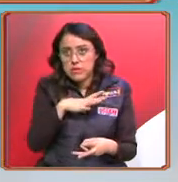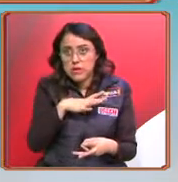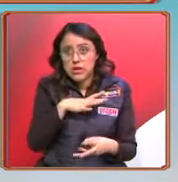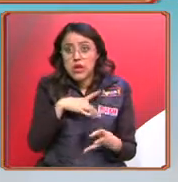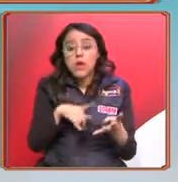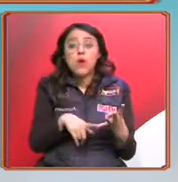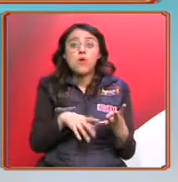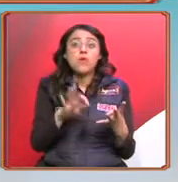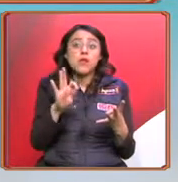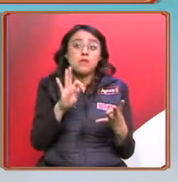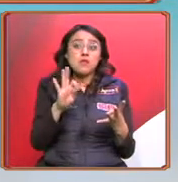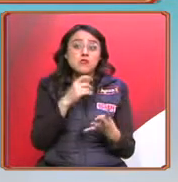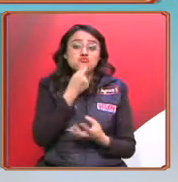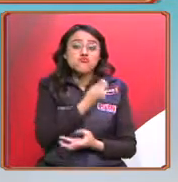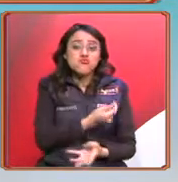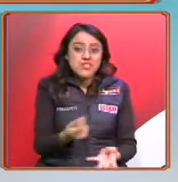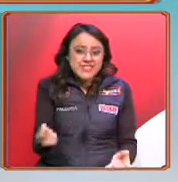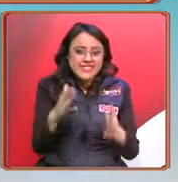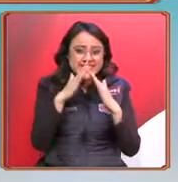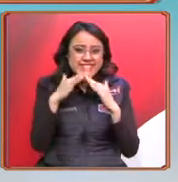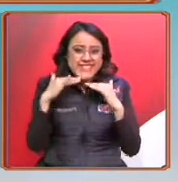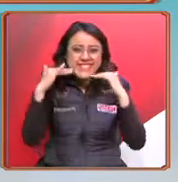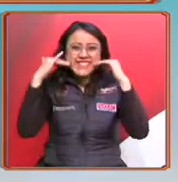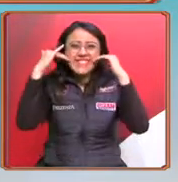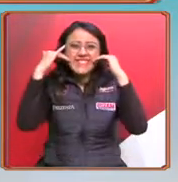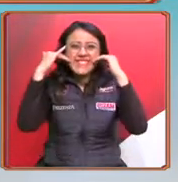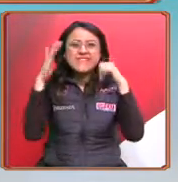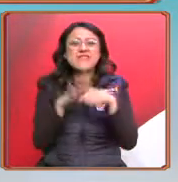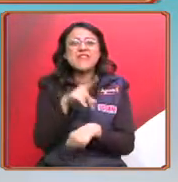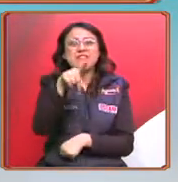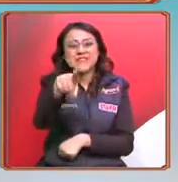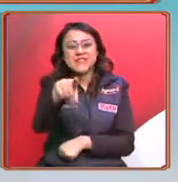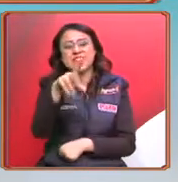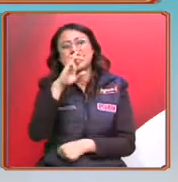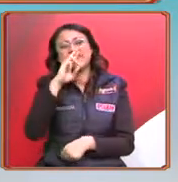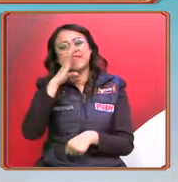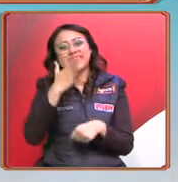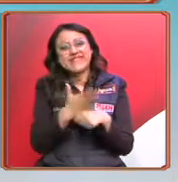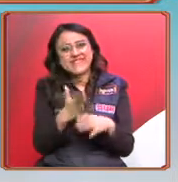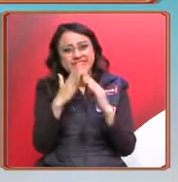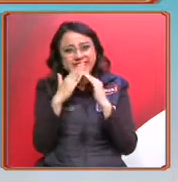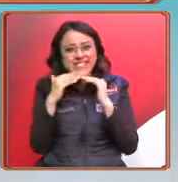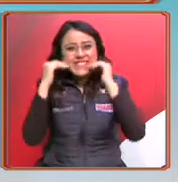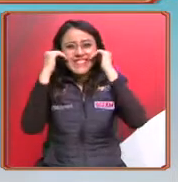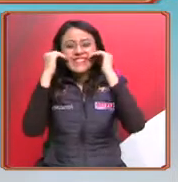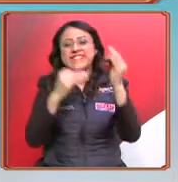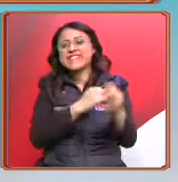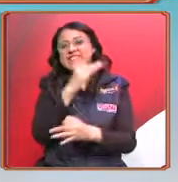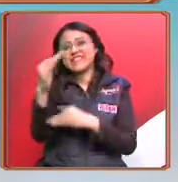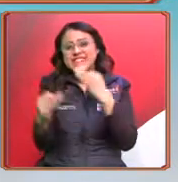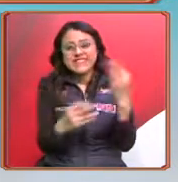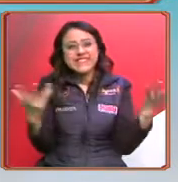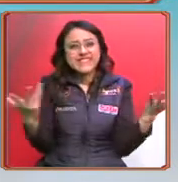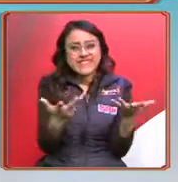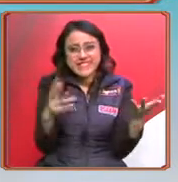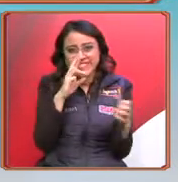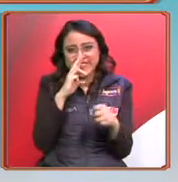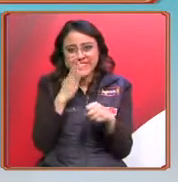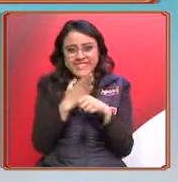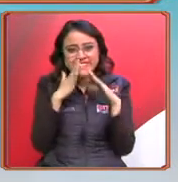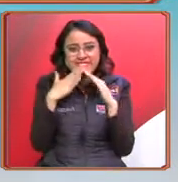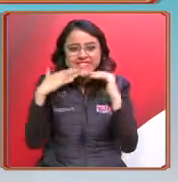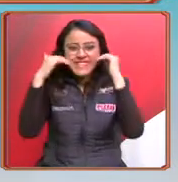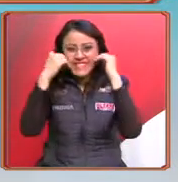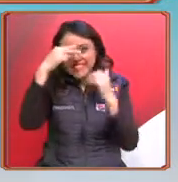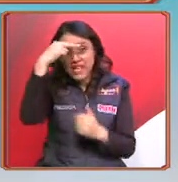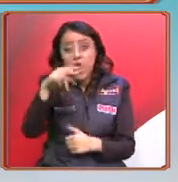con suerte llega a un niño que va a sonreír por culpa de usted. Y de eso se trata, que todos seamos culpables de la sonrisa de los niños en